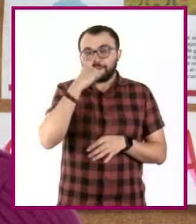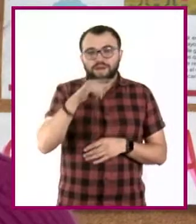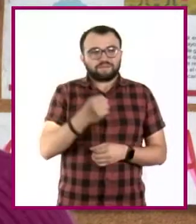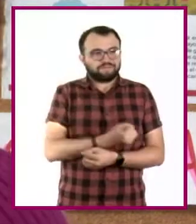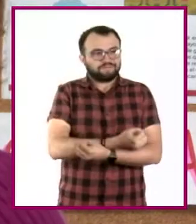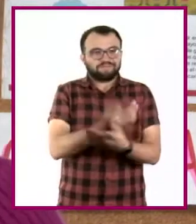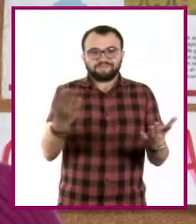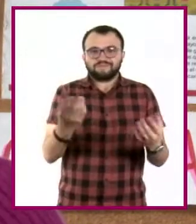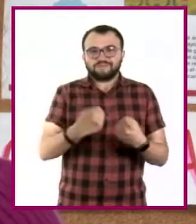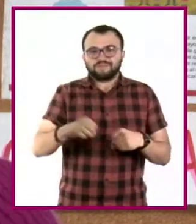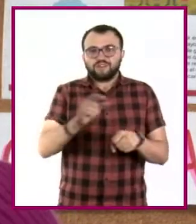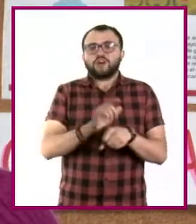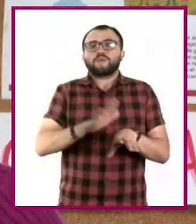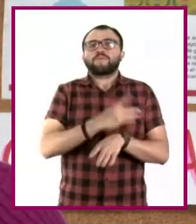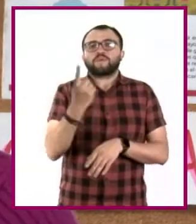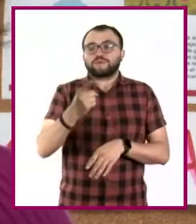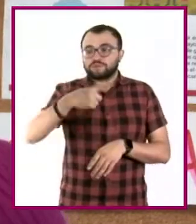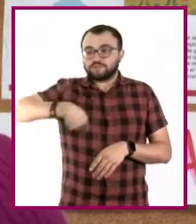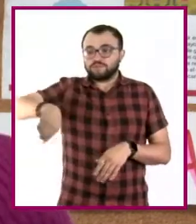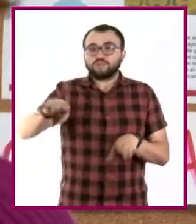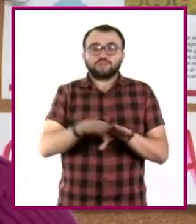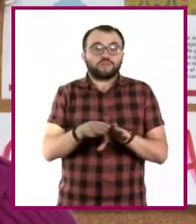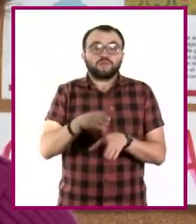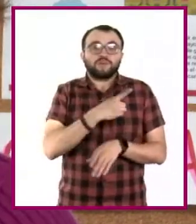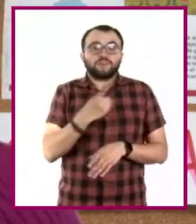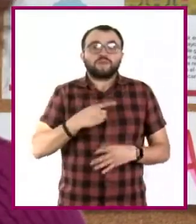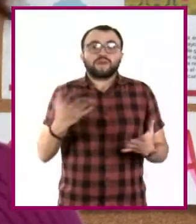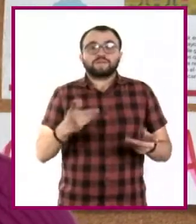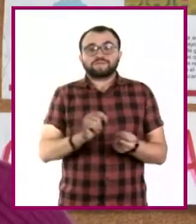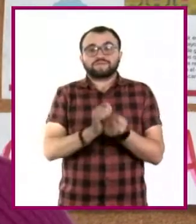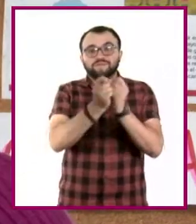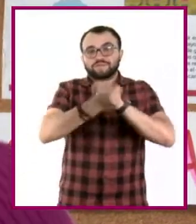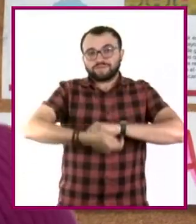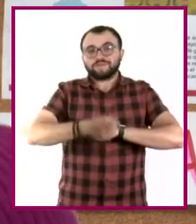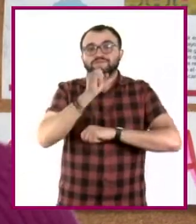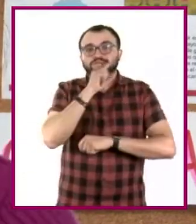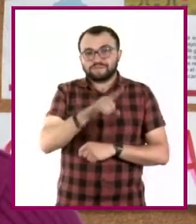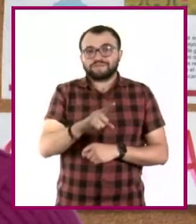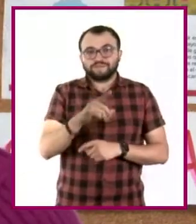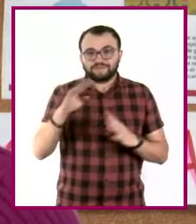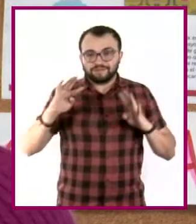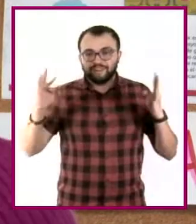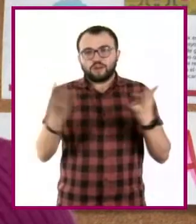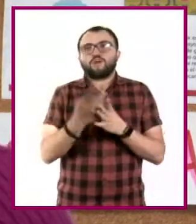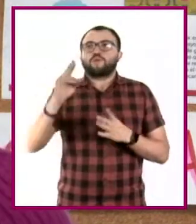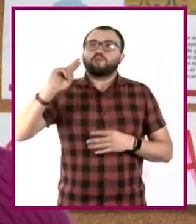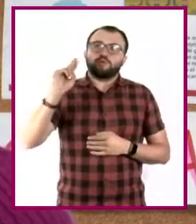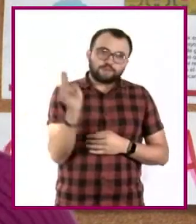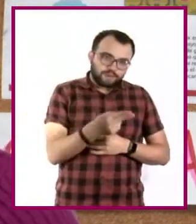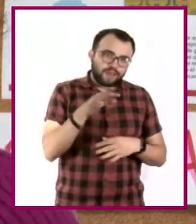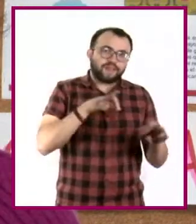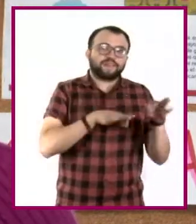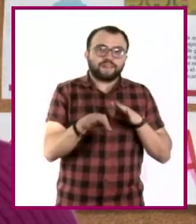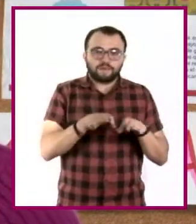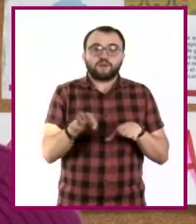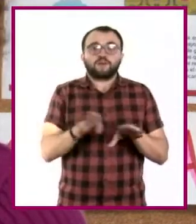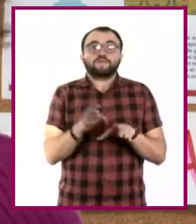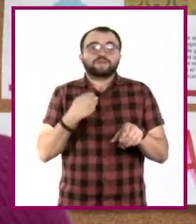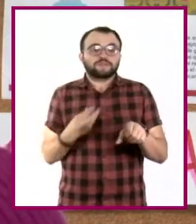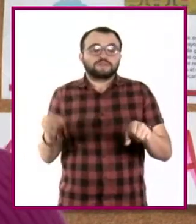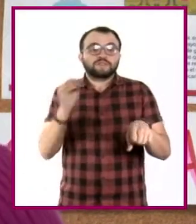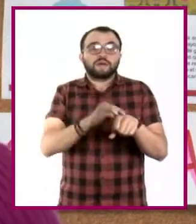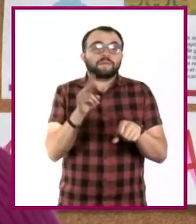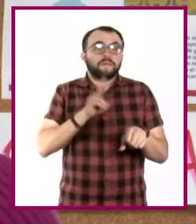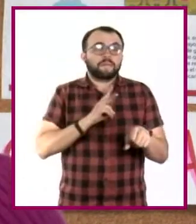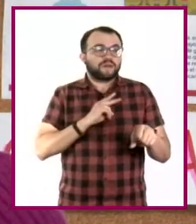los encargados de transformar lo que nos rodea, ya sea en la universidad, en el trabajo o en diferentes espacios, aportando una visión novedosa